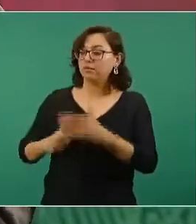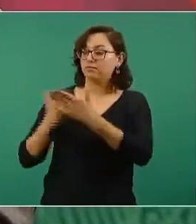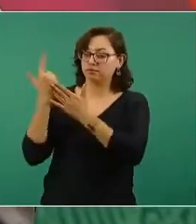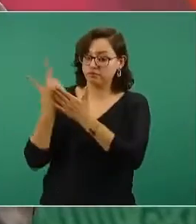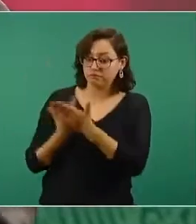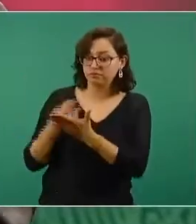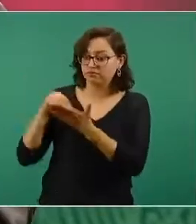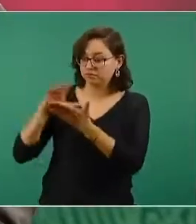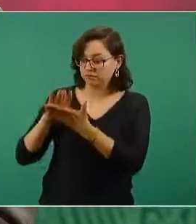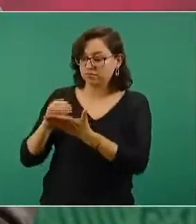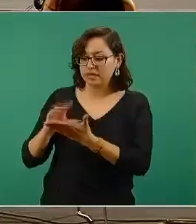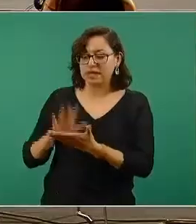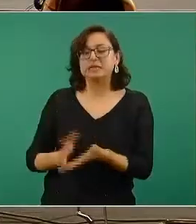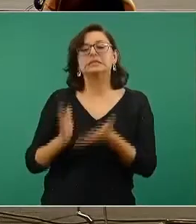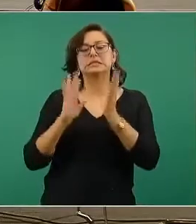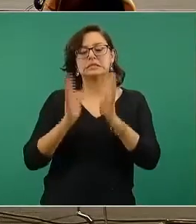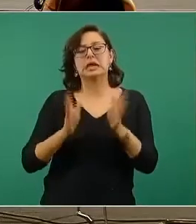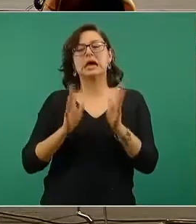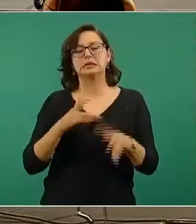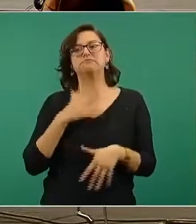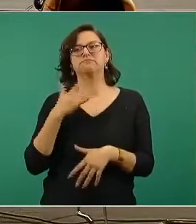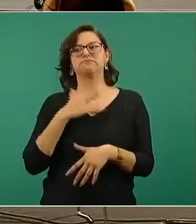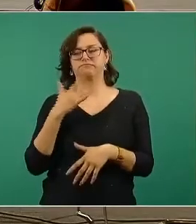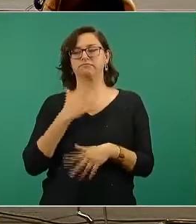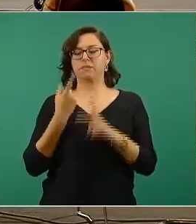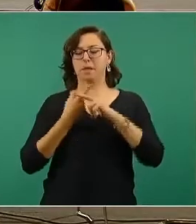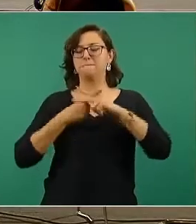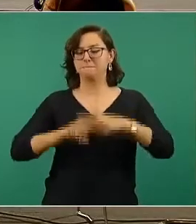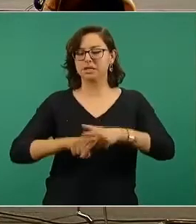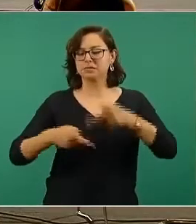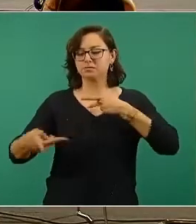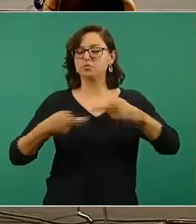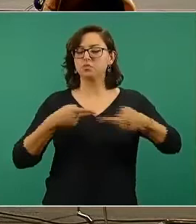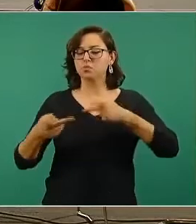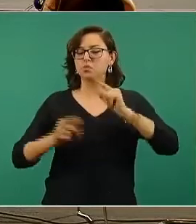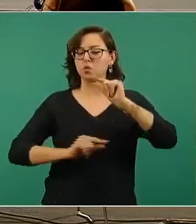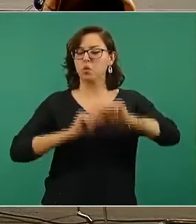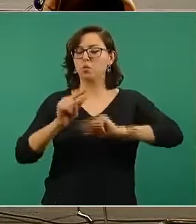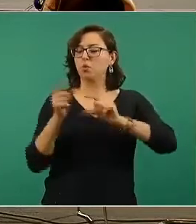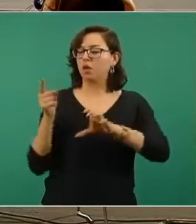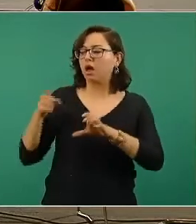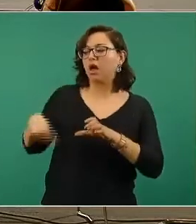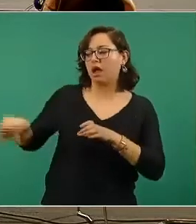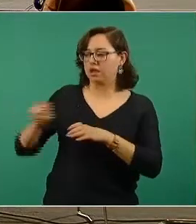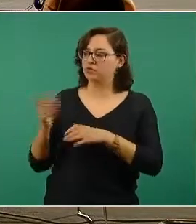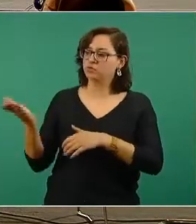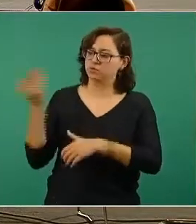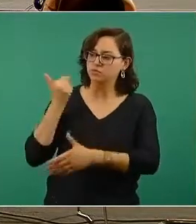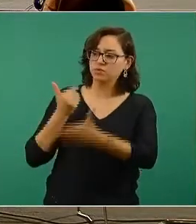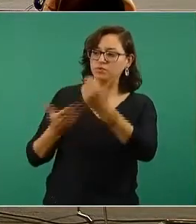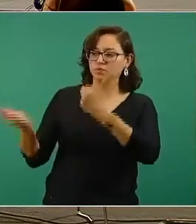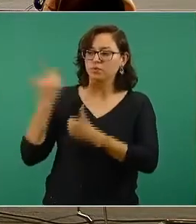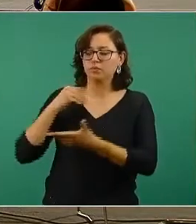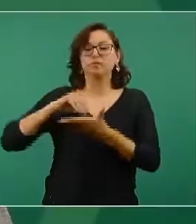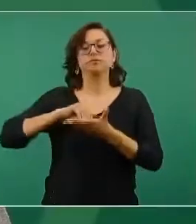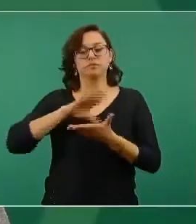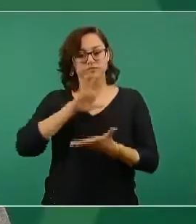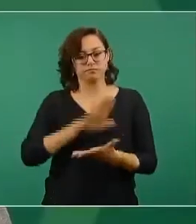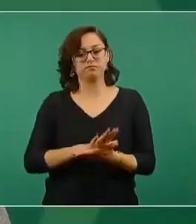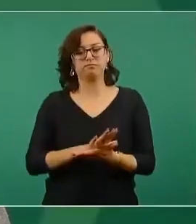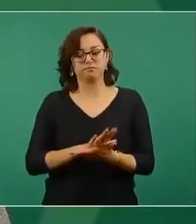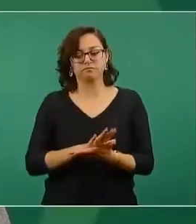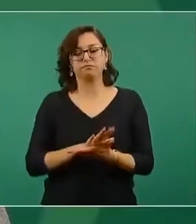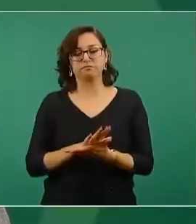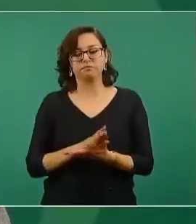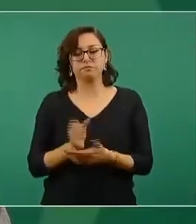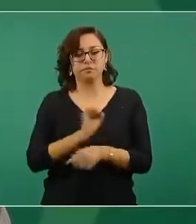estamos trabajando ya en la forma en que puedan ir acudiendo a los diferentes centros de vacunación con un preregistro que de una